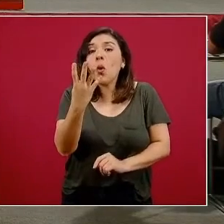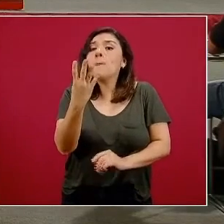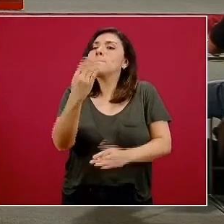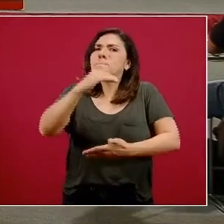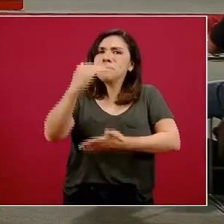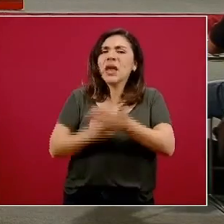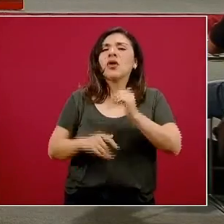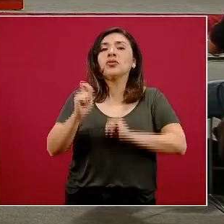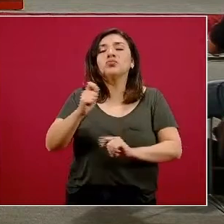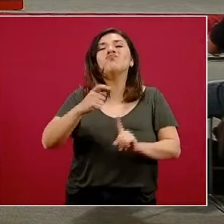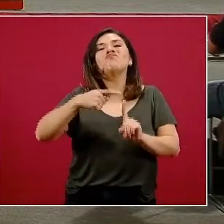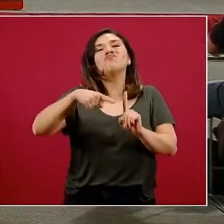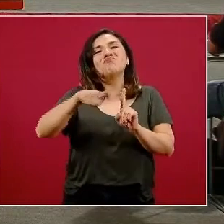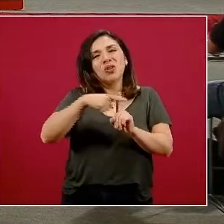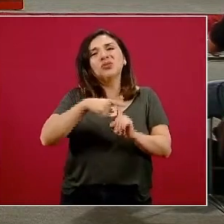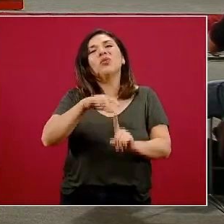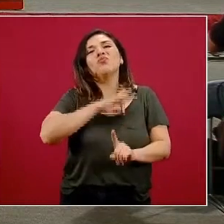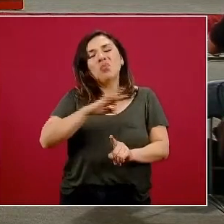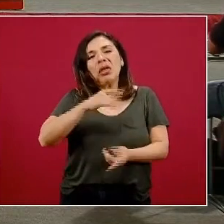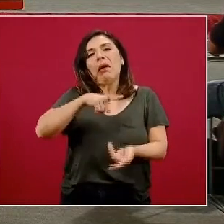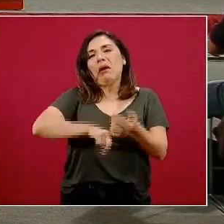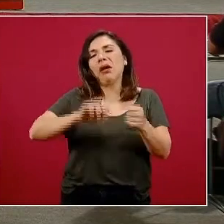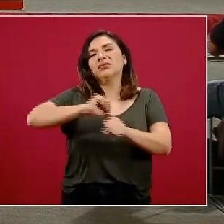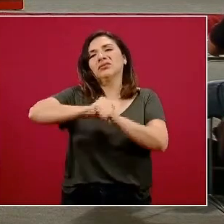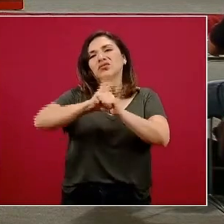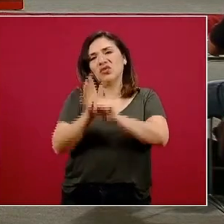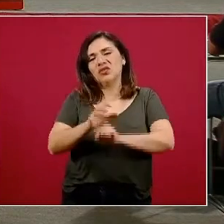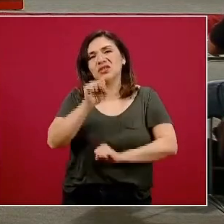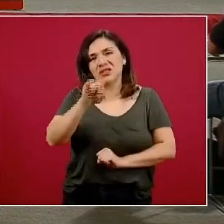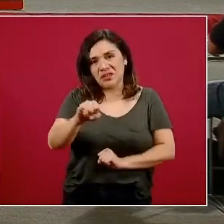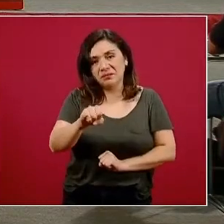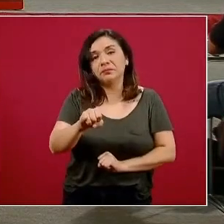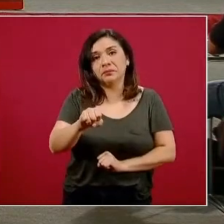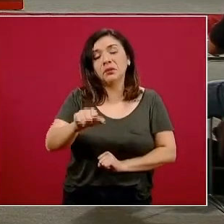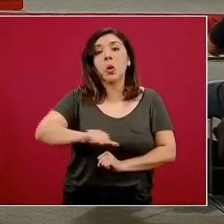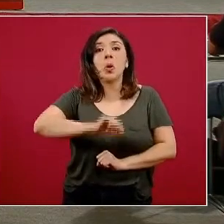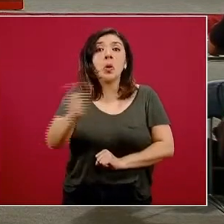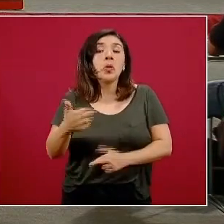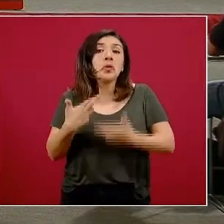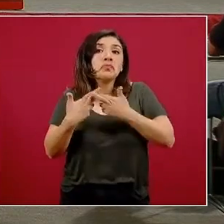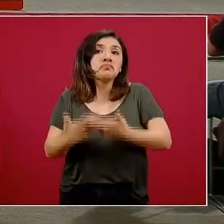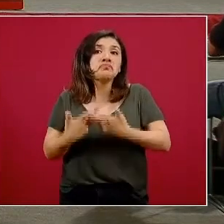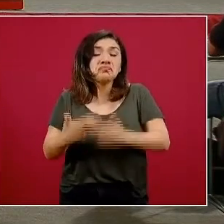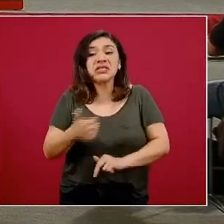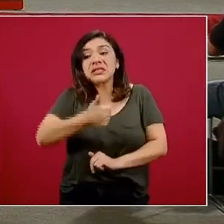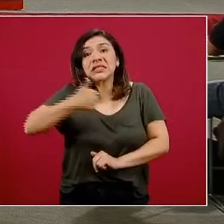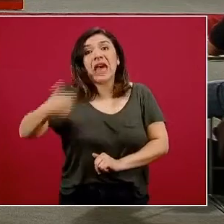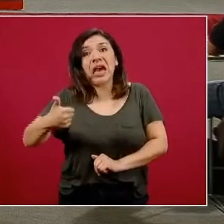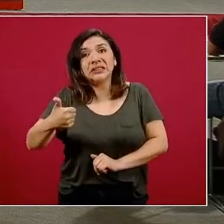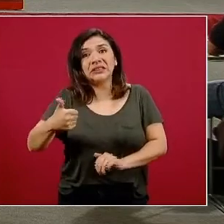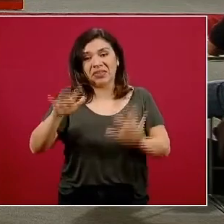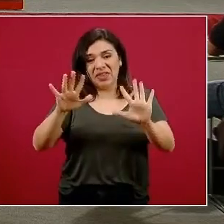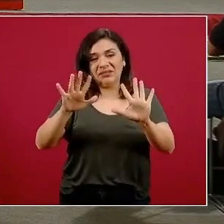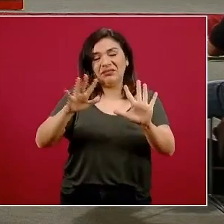resulta positiva al coronavirus SARS-CoV-2. Y los otros 6